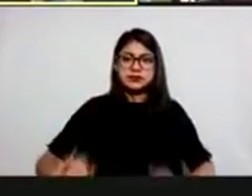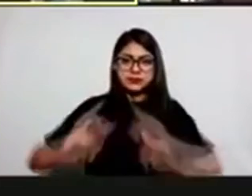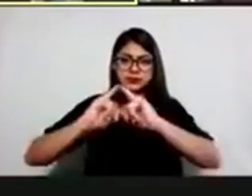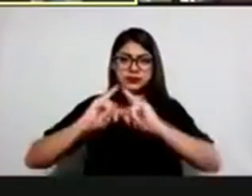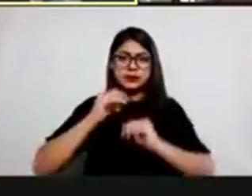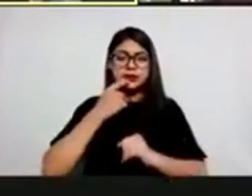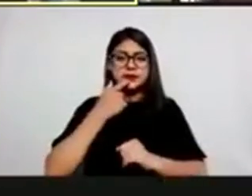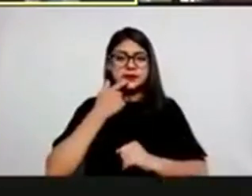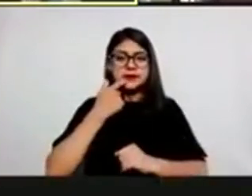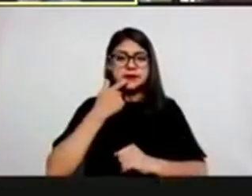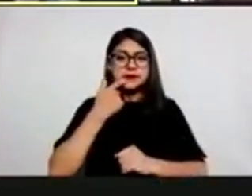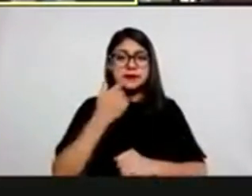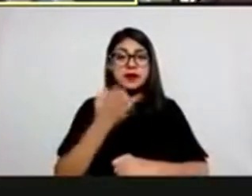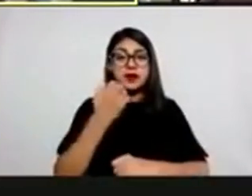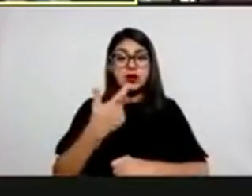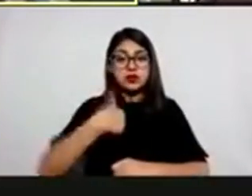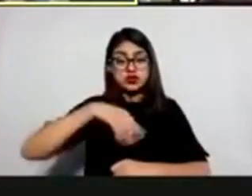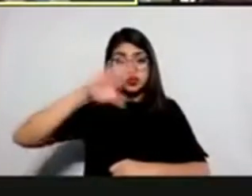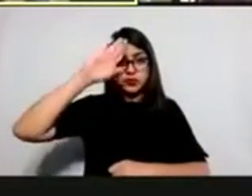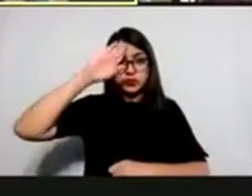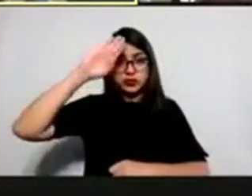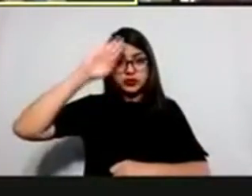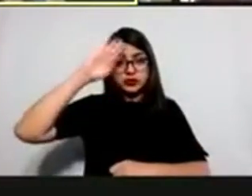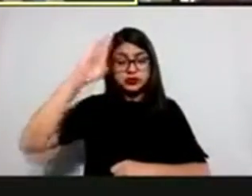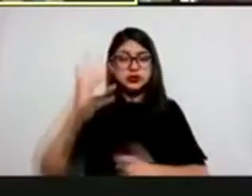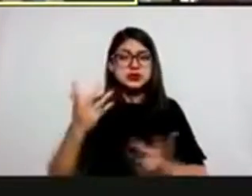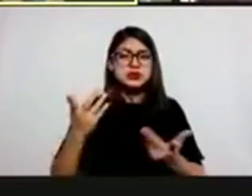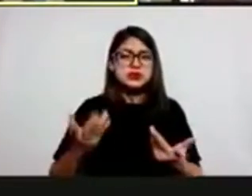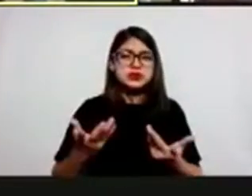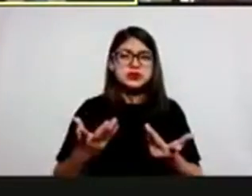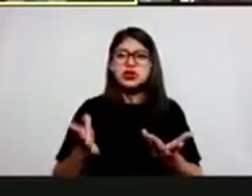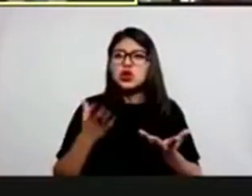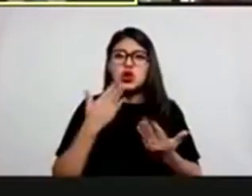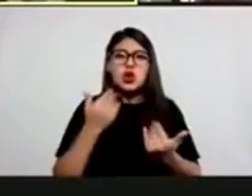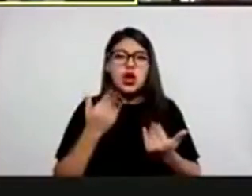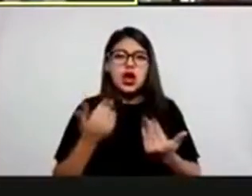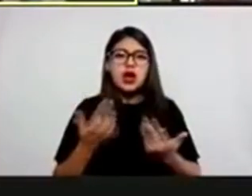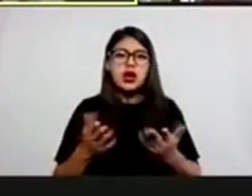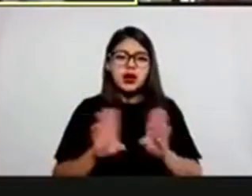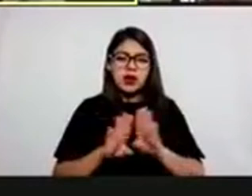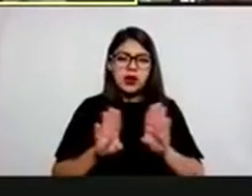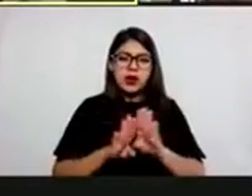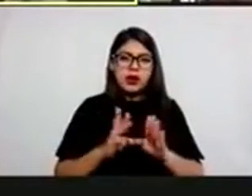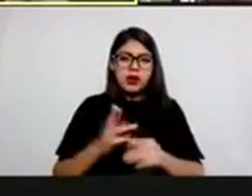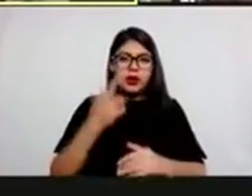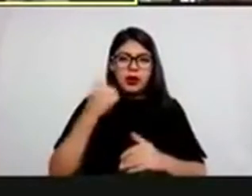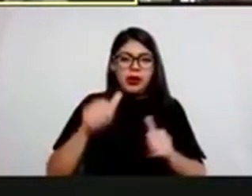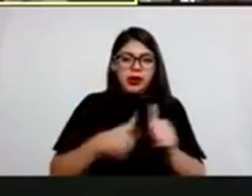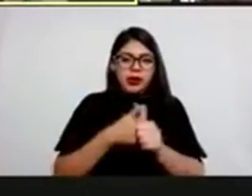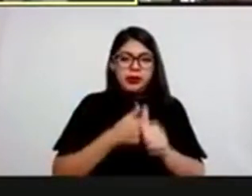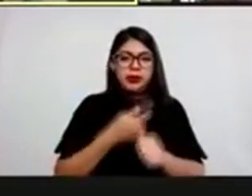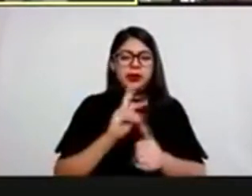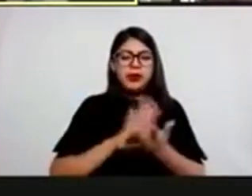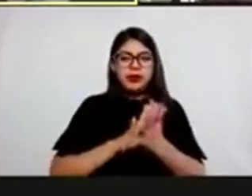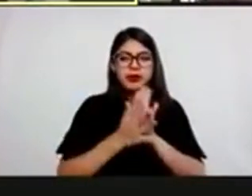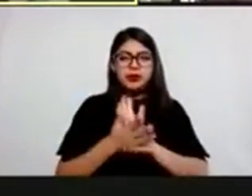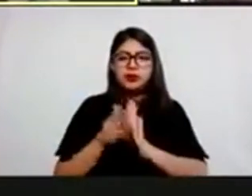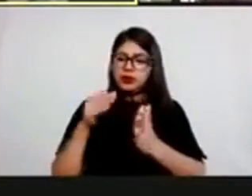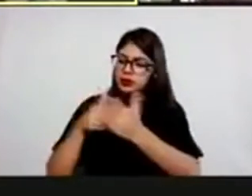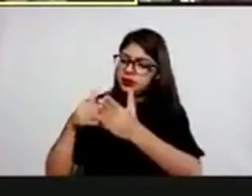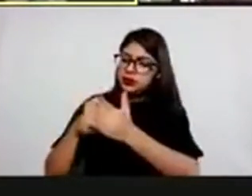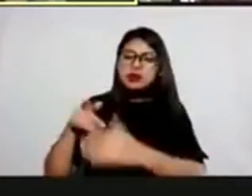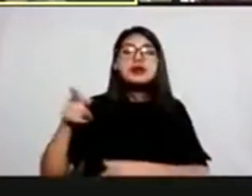Son aspectos que no están sustentados, que sí se tradujeron en obstaculización, que sí se tradujeron